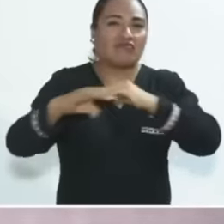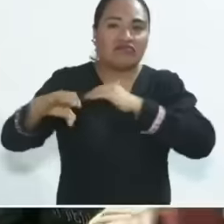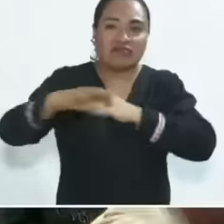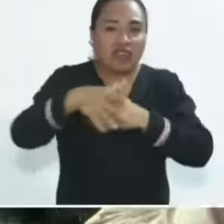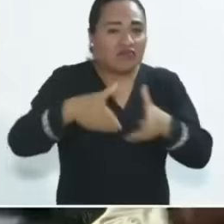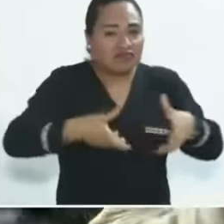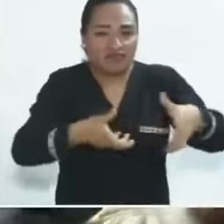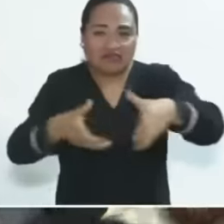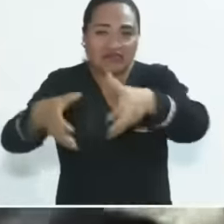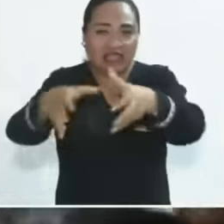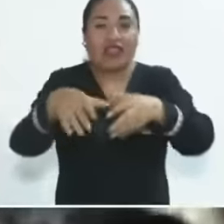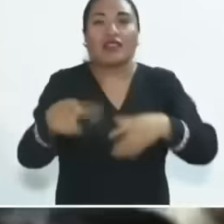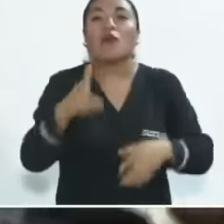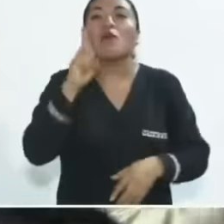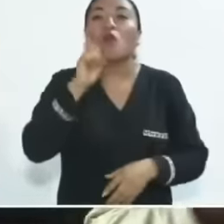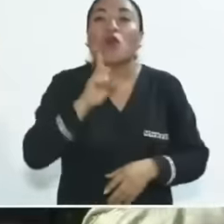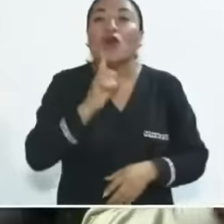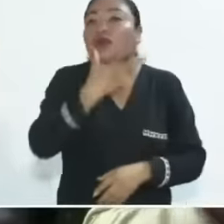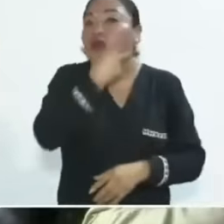Oaxaca.